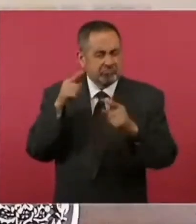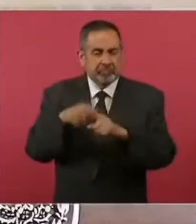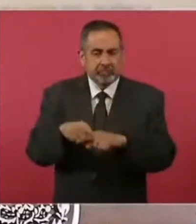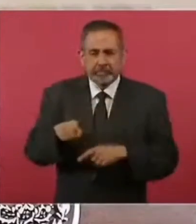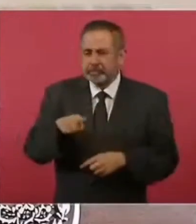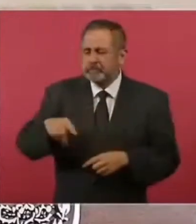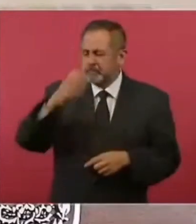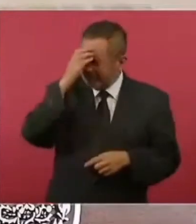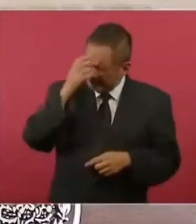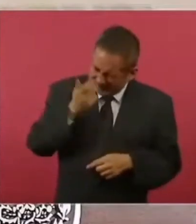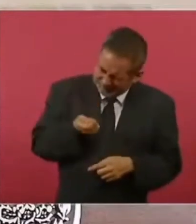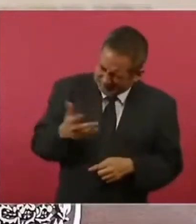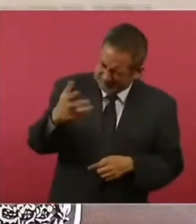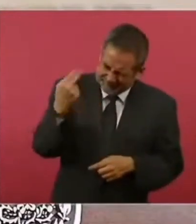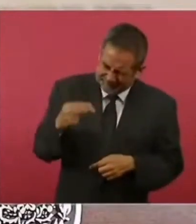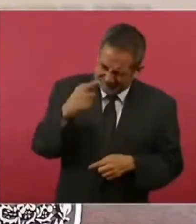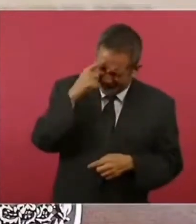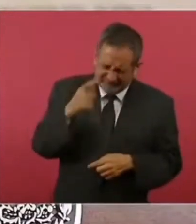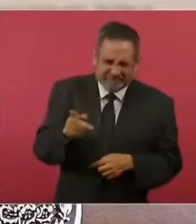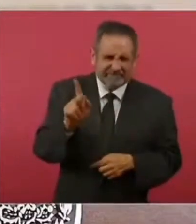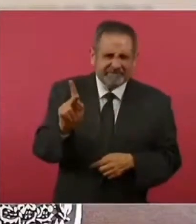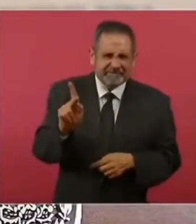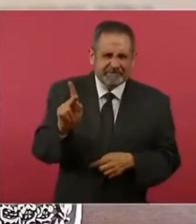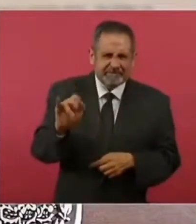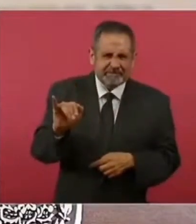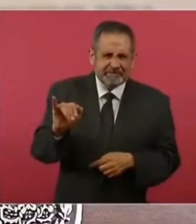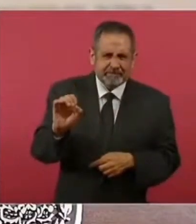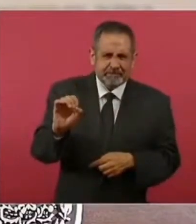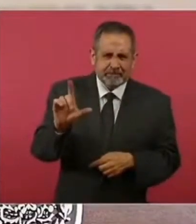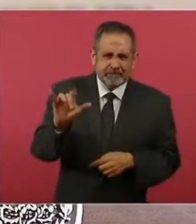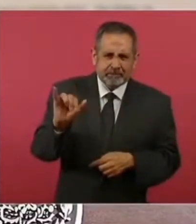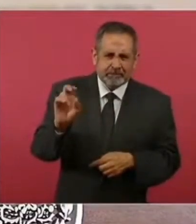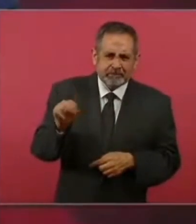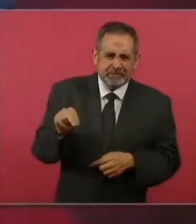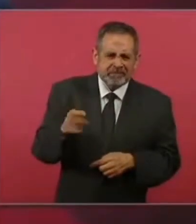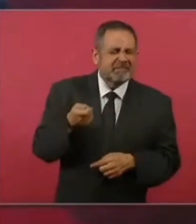lo conocen como Piolín